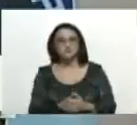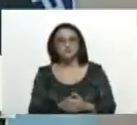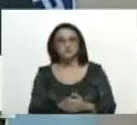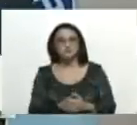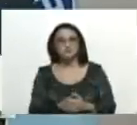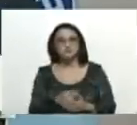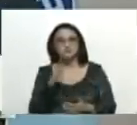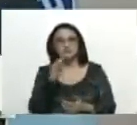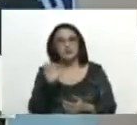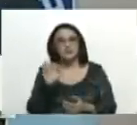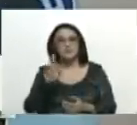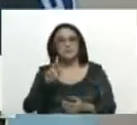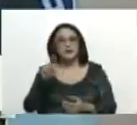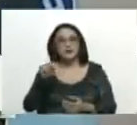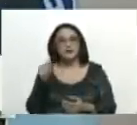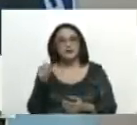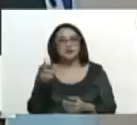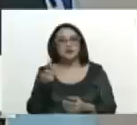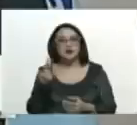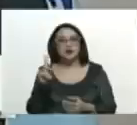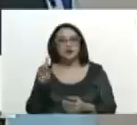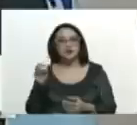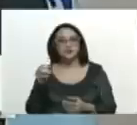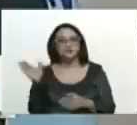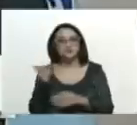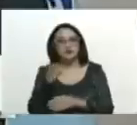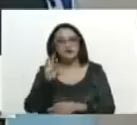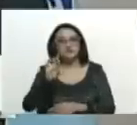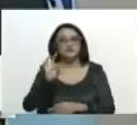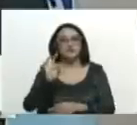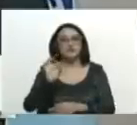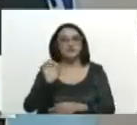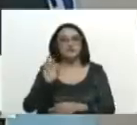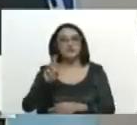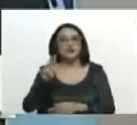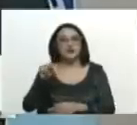Bernardo arosio Fernando Bermúdez